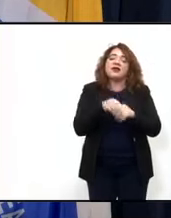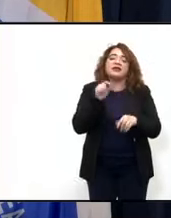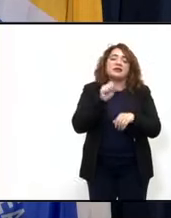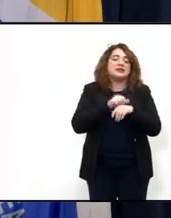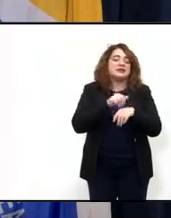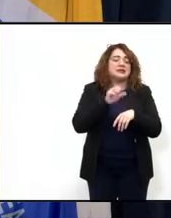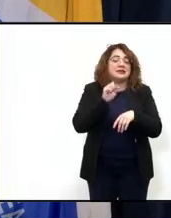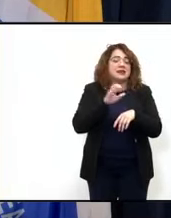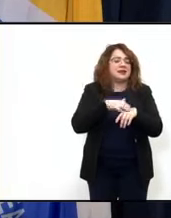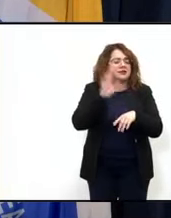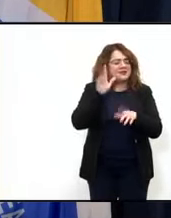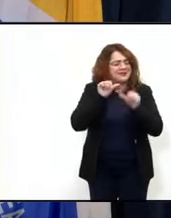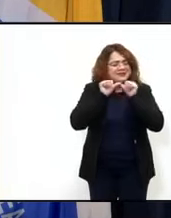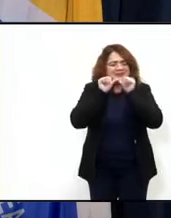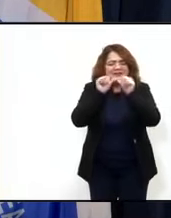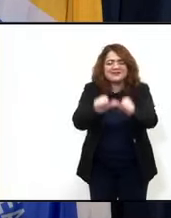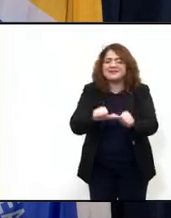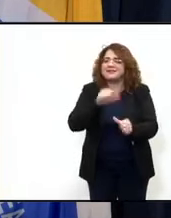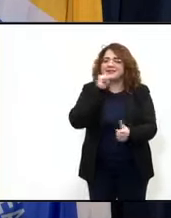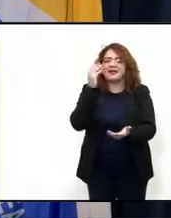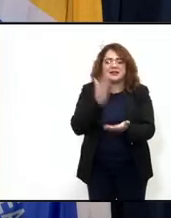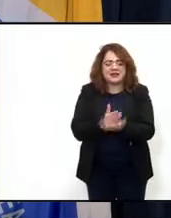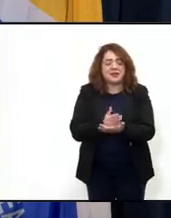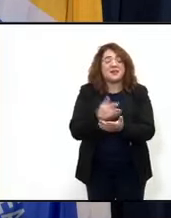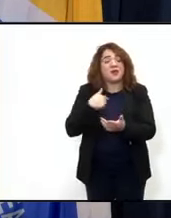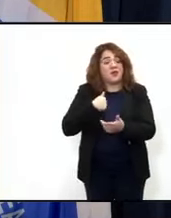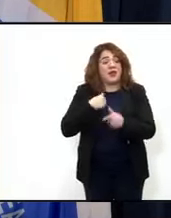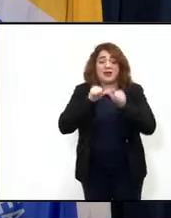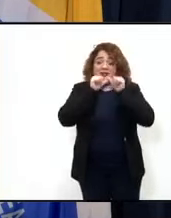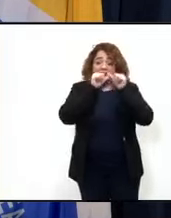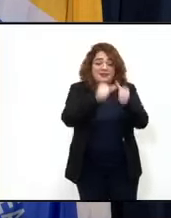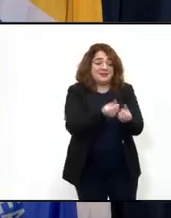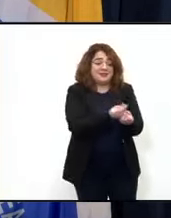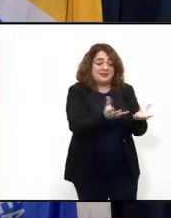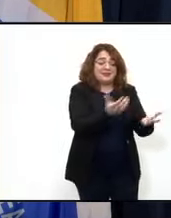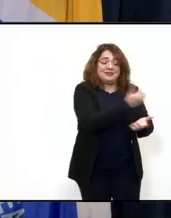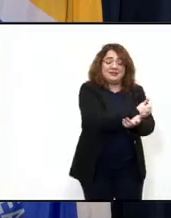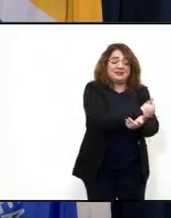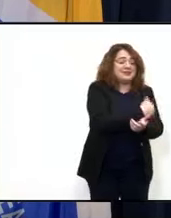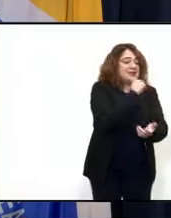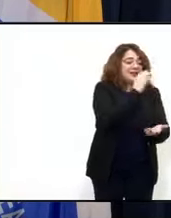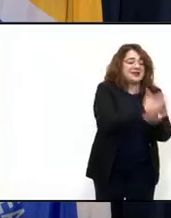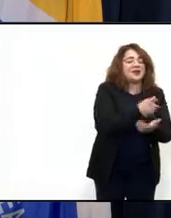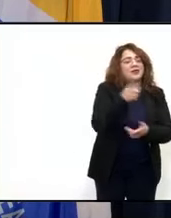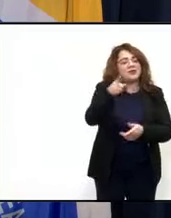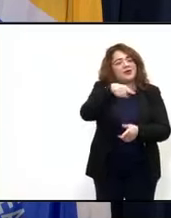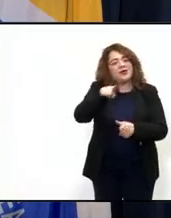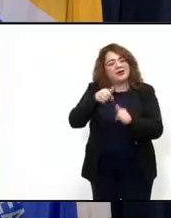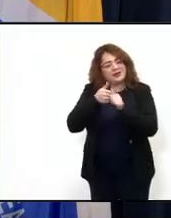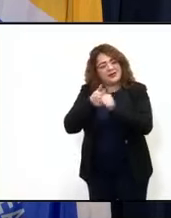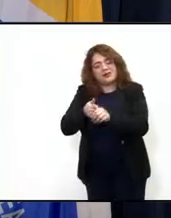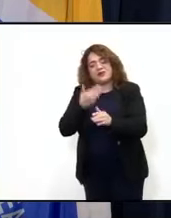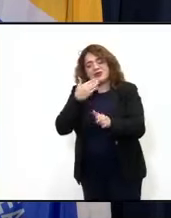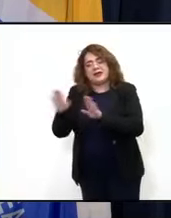demás protocolos de salud y seguridad. La semana pasada